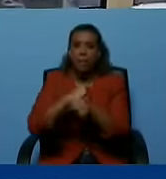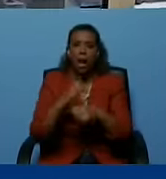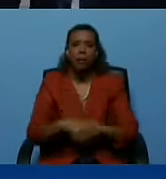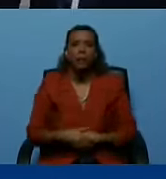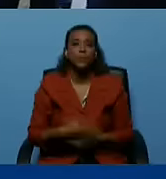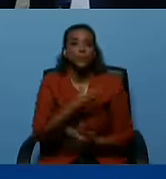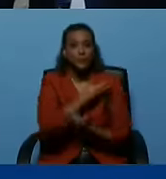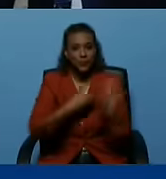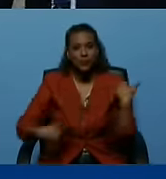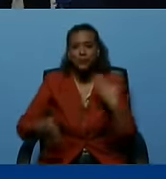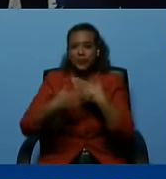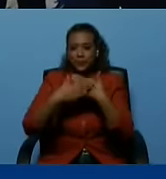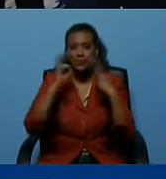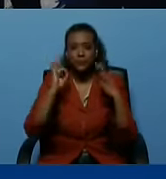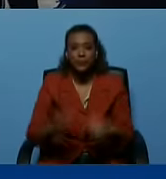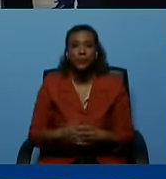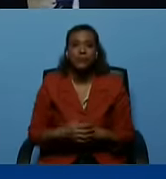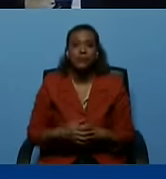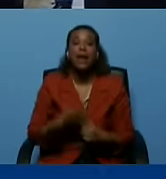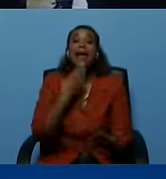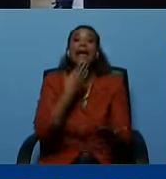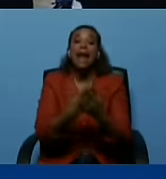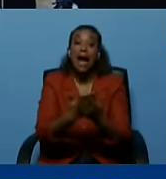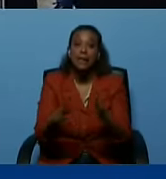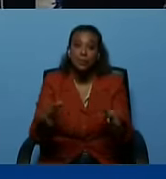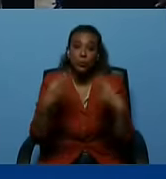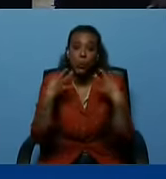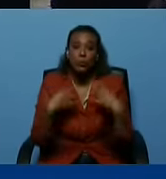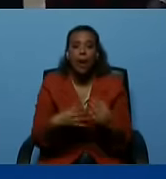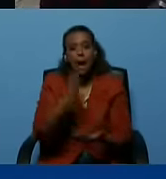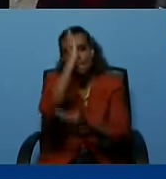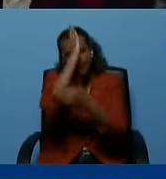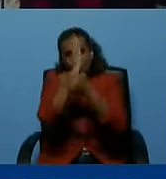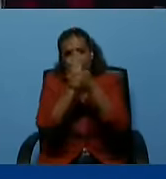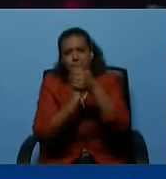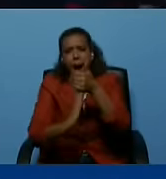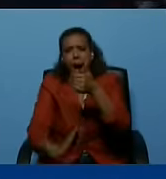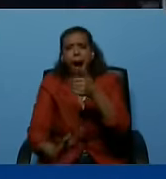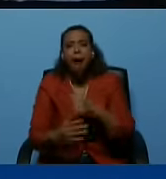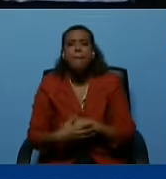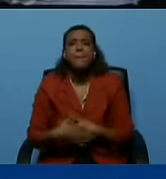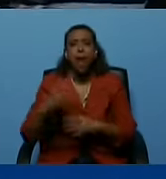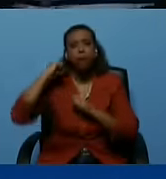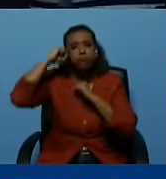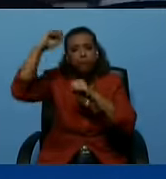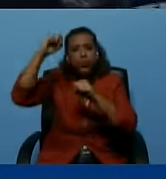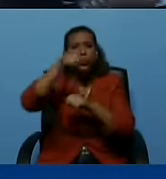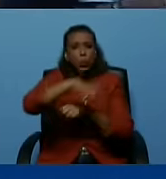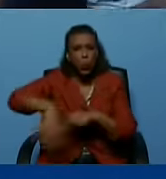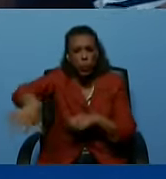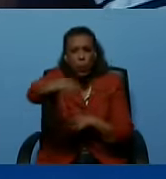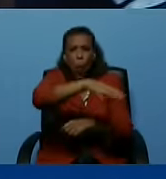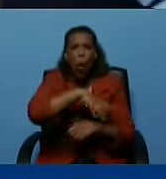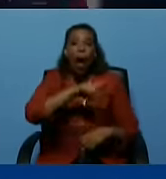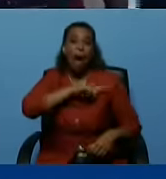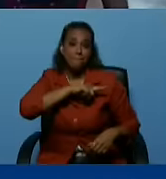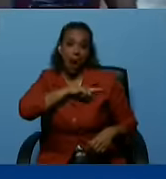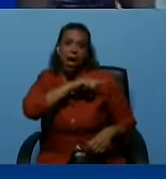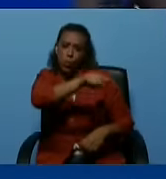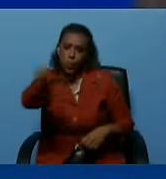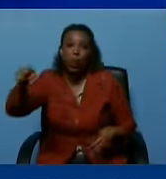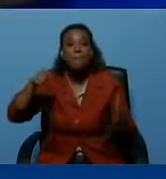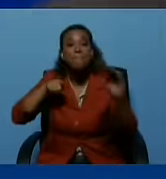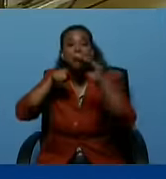presidente. Sí. Así es, hermano, muchísimas gracias. Muy amable, seguimos aquí, camarada presidente, precisamente recorriendo, vamos hacia la